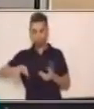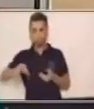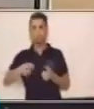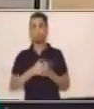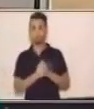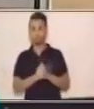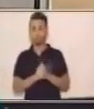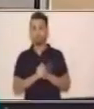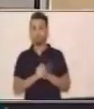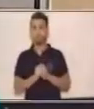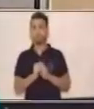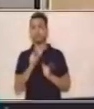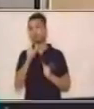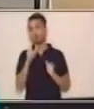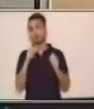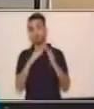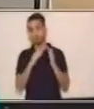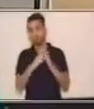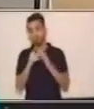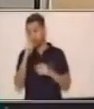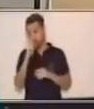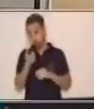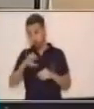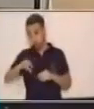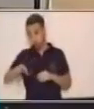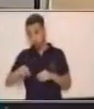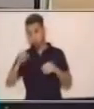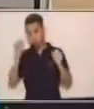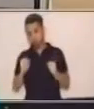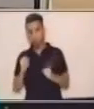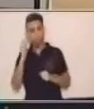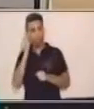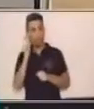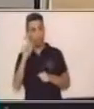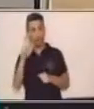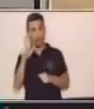no tienes suficiente agua, puedes utilizar gel, ¿verdad?